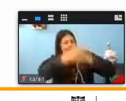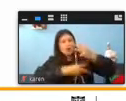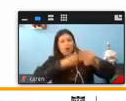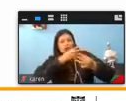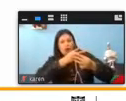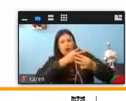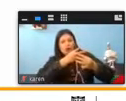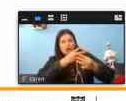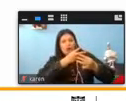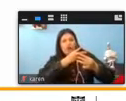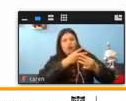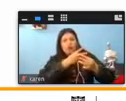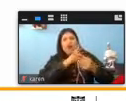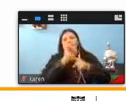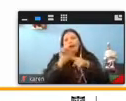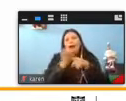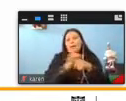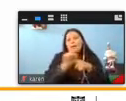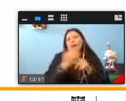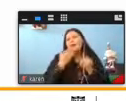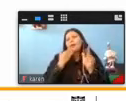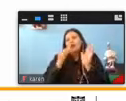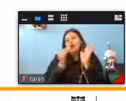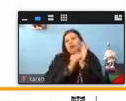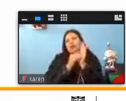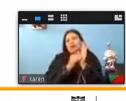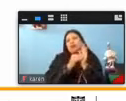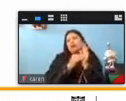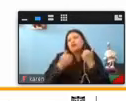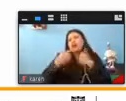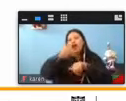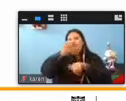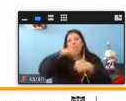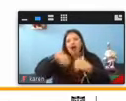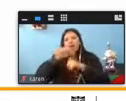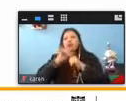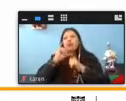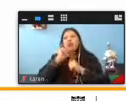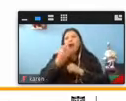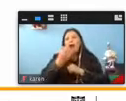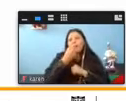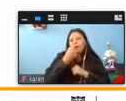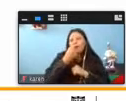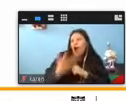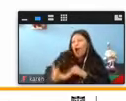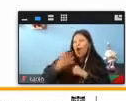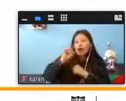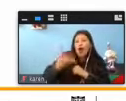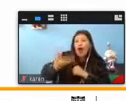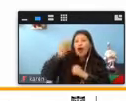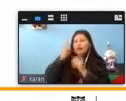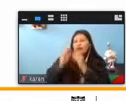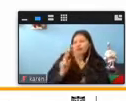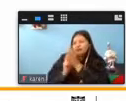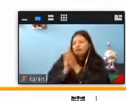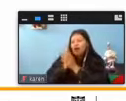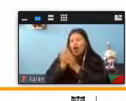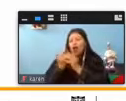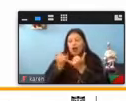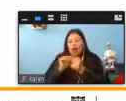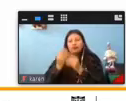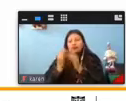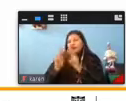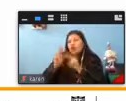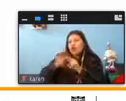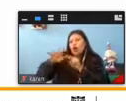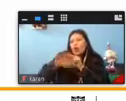de prácticas, por ejemplo, de intercambio de medicina tradicional como prácticas de reconciliación, como ocurrió en el